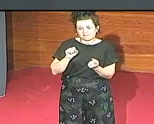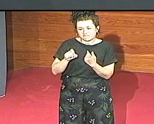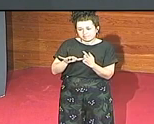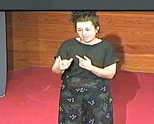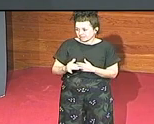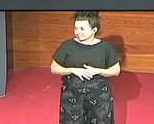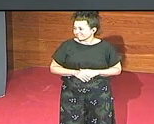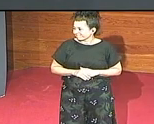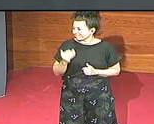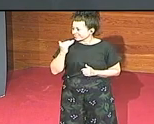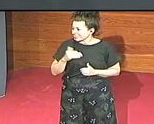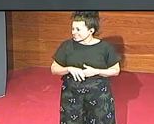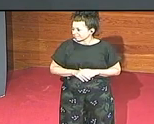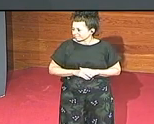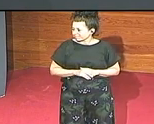entonces